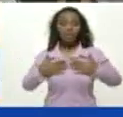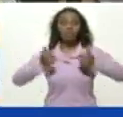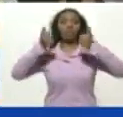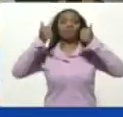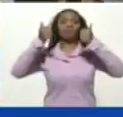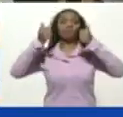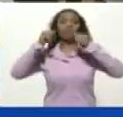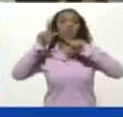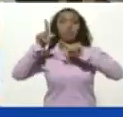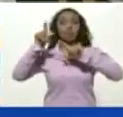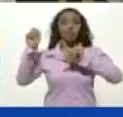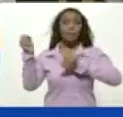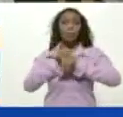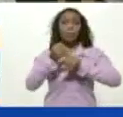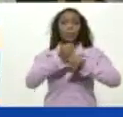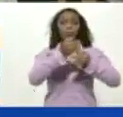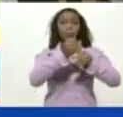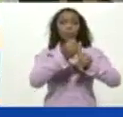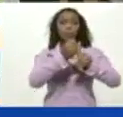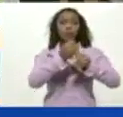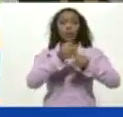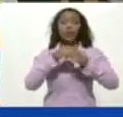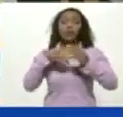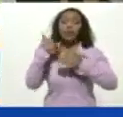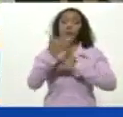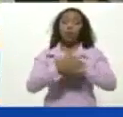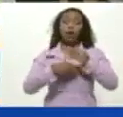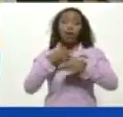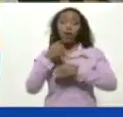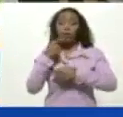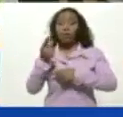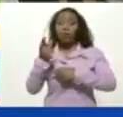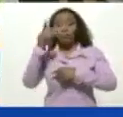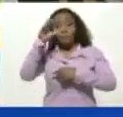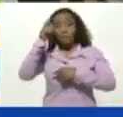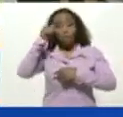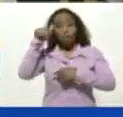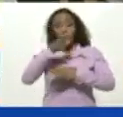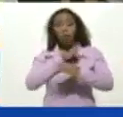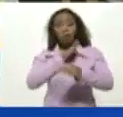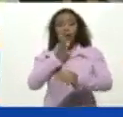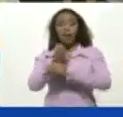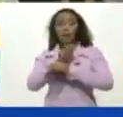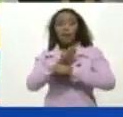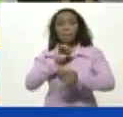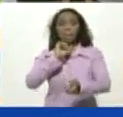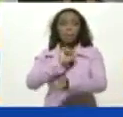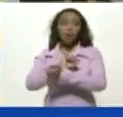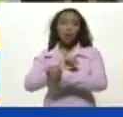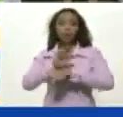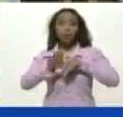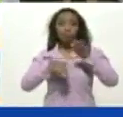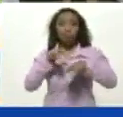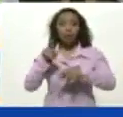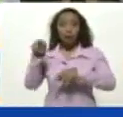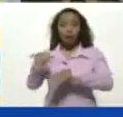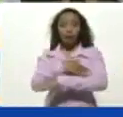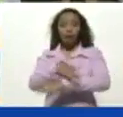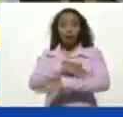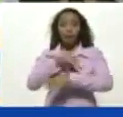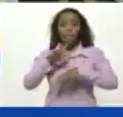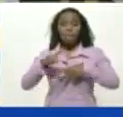de este atentado. Y luego le tocó al pueblo ir a la captura. Fue el pueblo de a pie, la gente que estaba en la calle